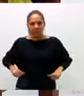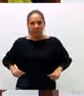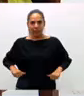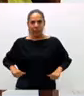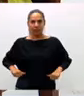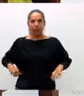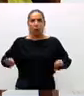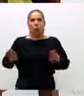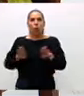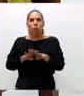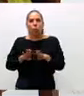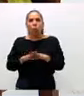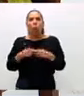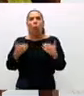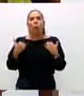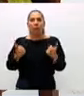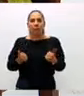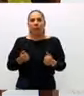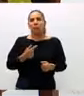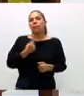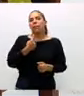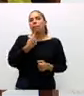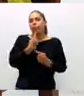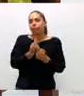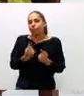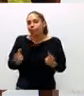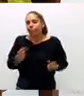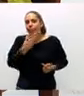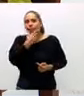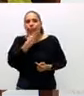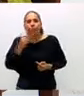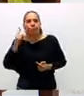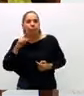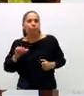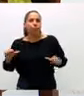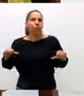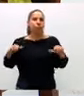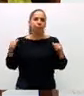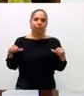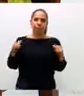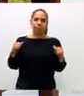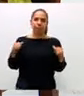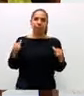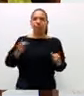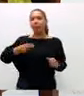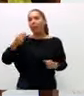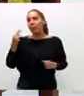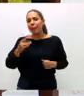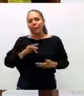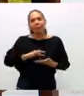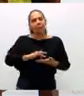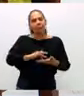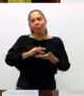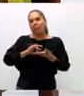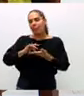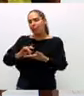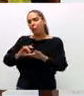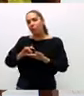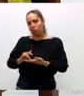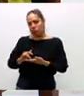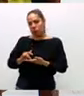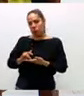que son niñas, niños o adolescentes, requieren nuestro apoyo y nuestra